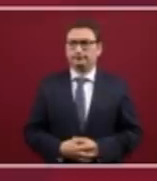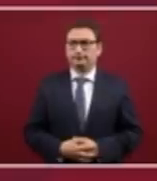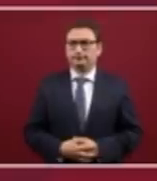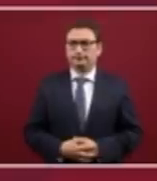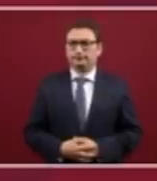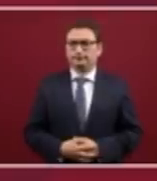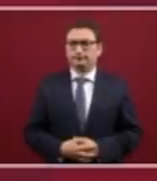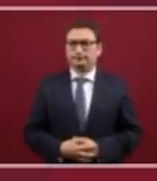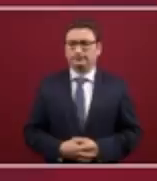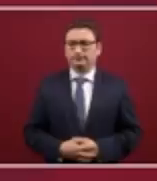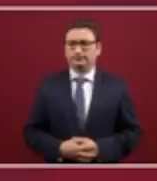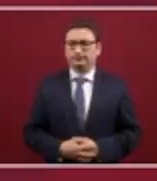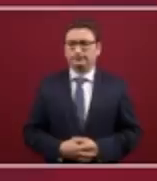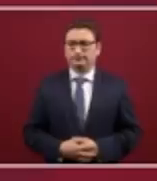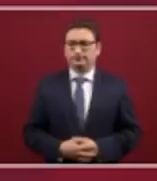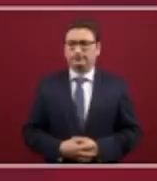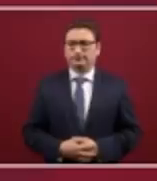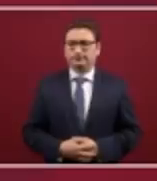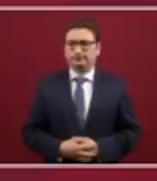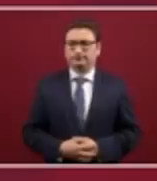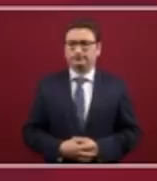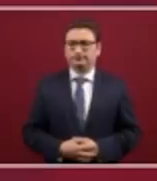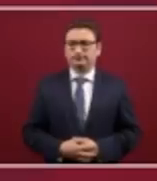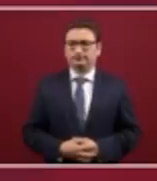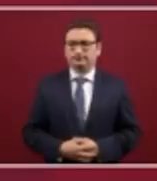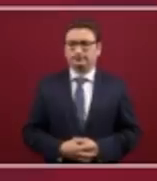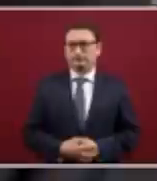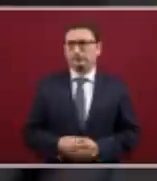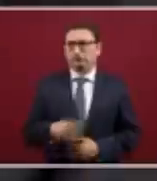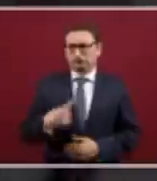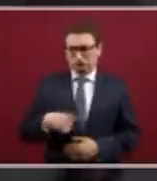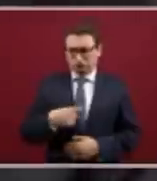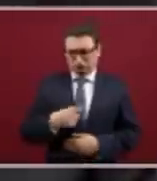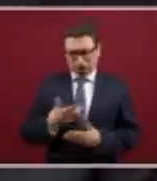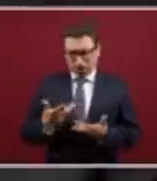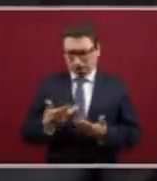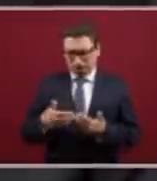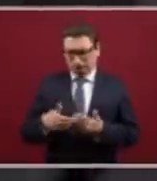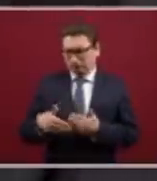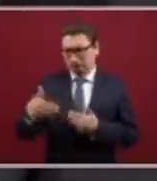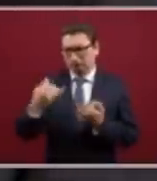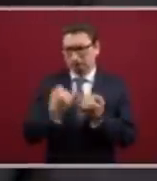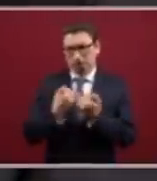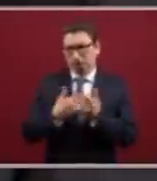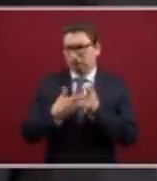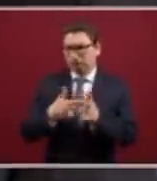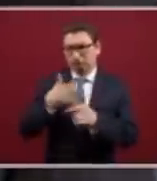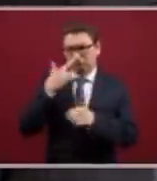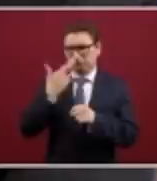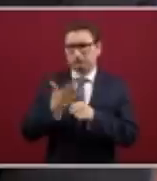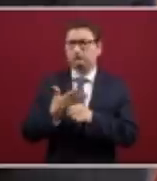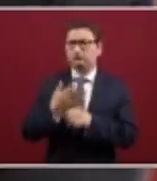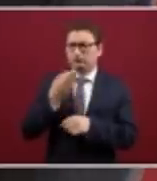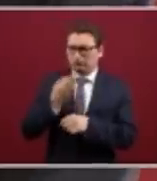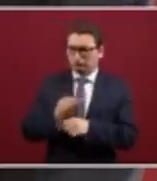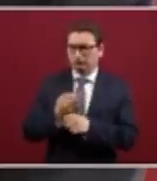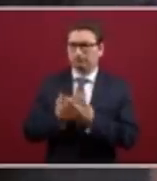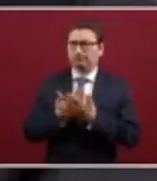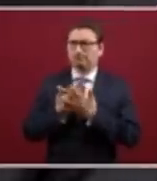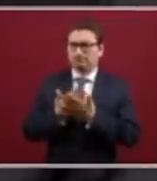aseguró estar escuchando la opinión de todos y no quiso ahondar sobre una posible respuesta y vamos a esperar qué